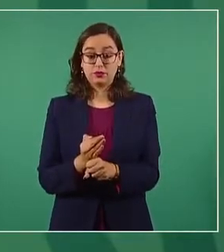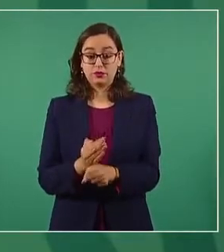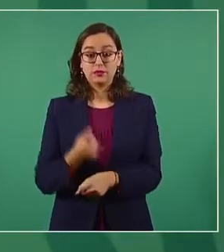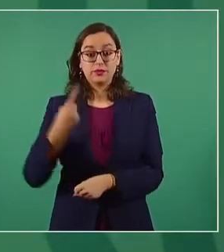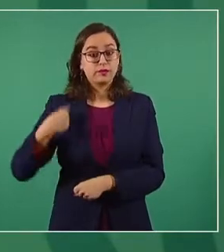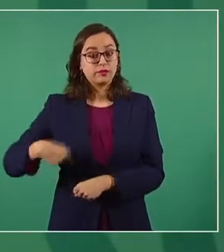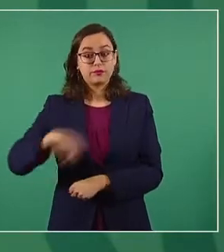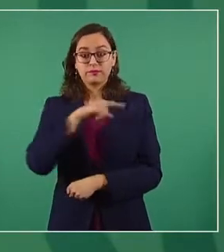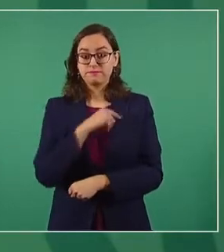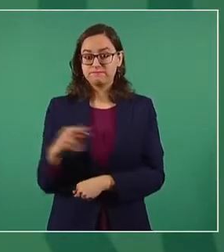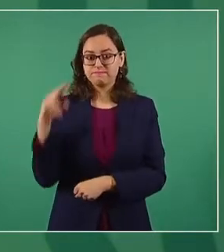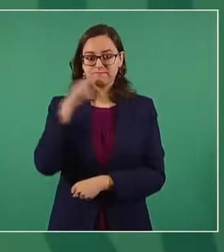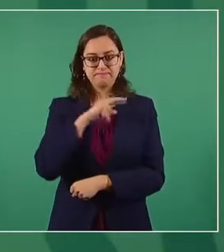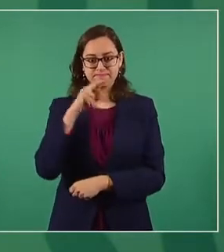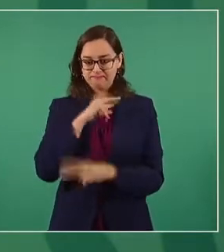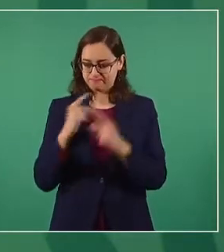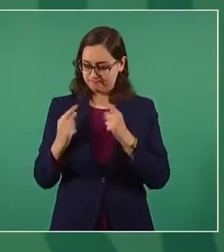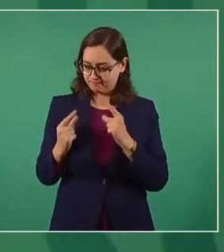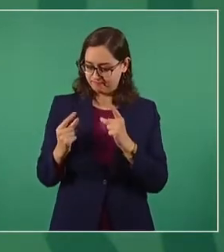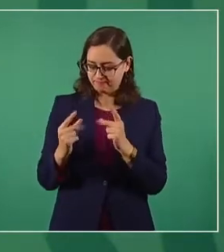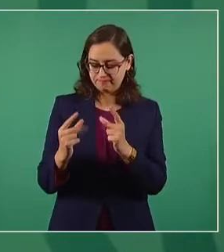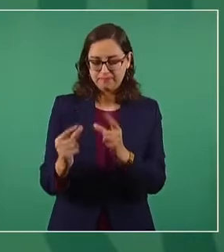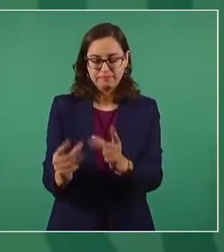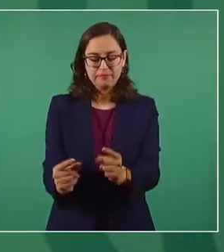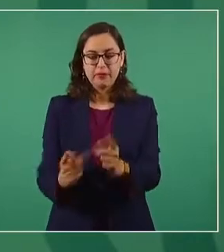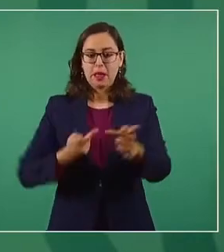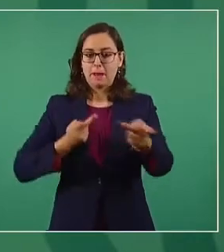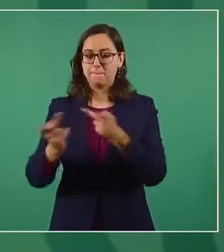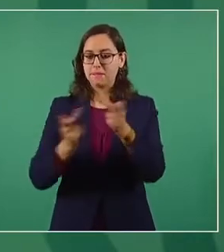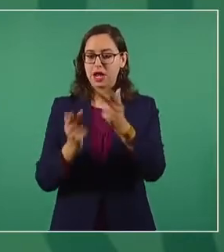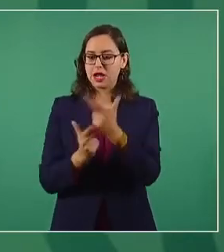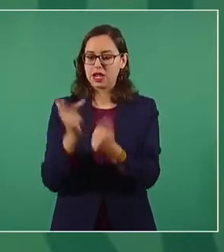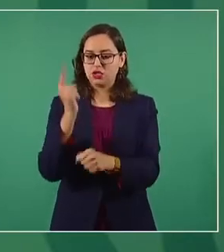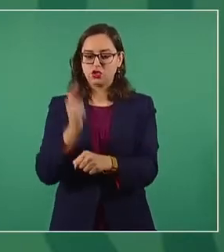toda la atención al Plan Nacional de Vacunación